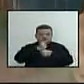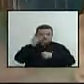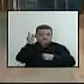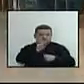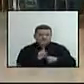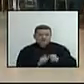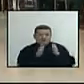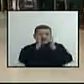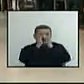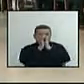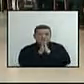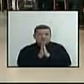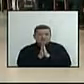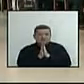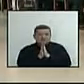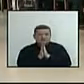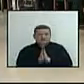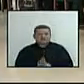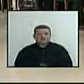siglos.